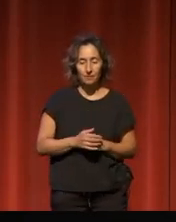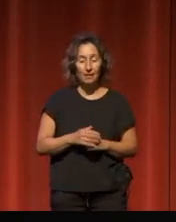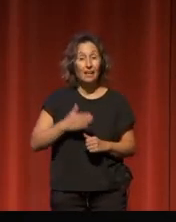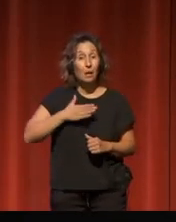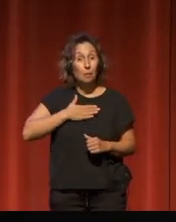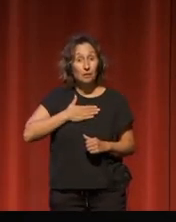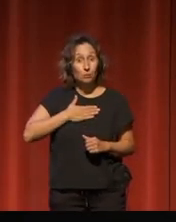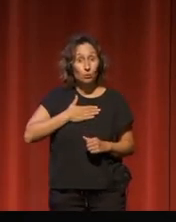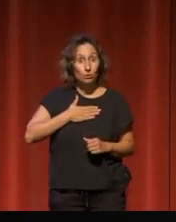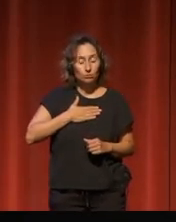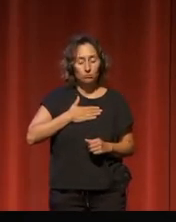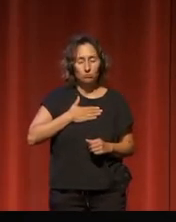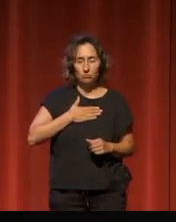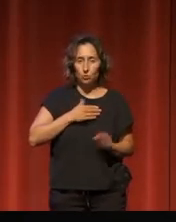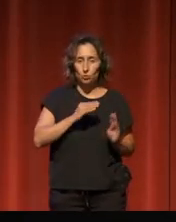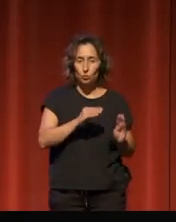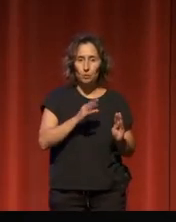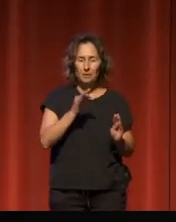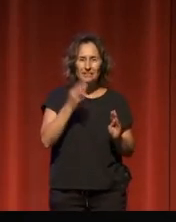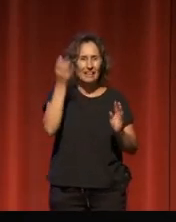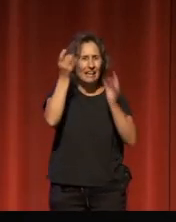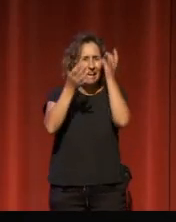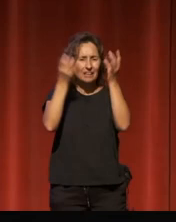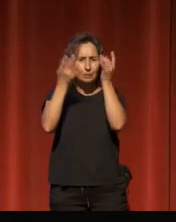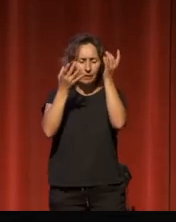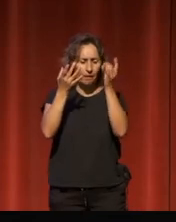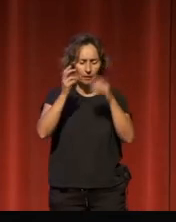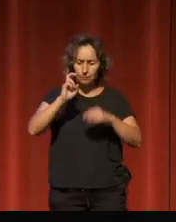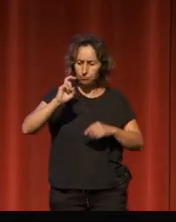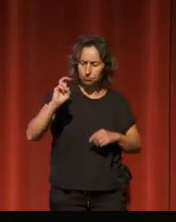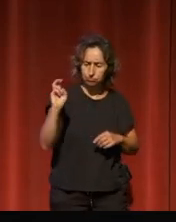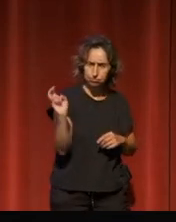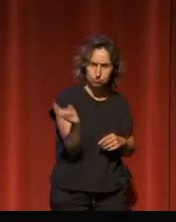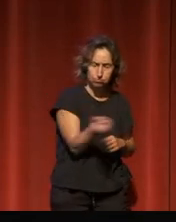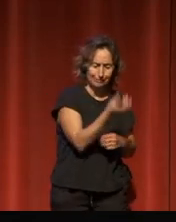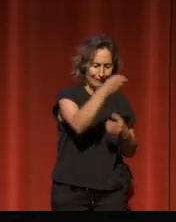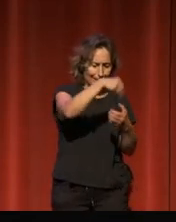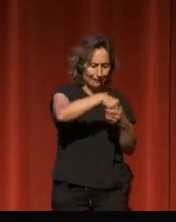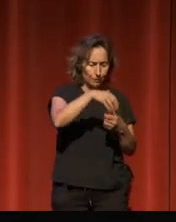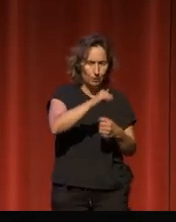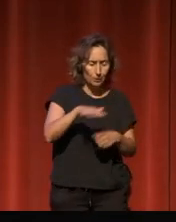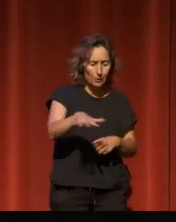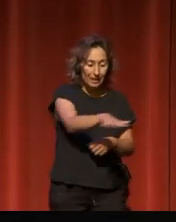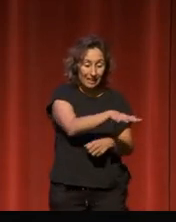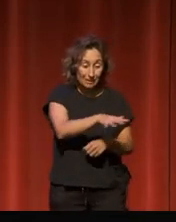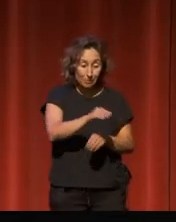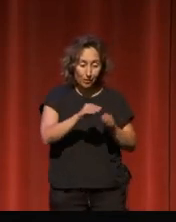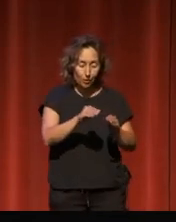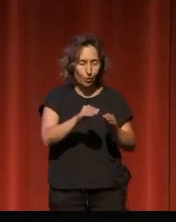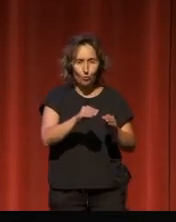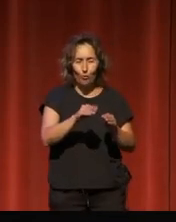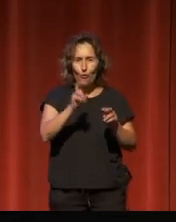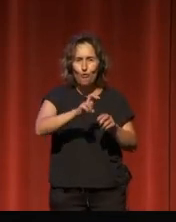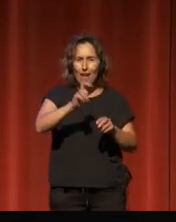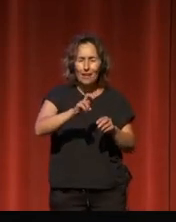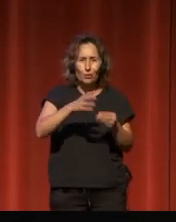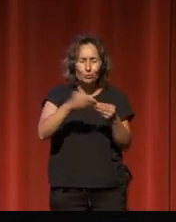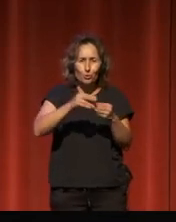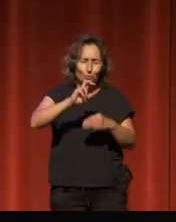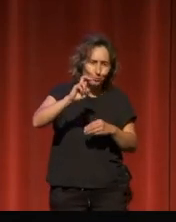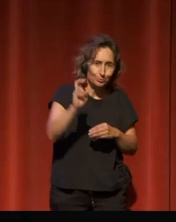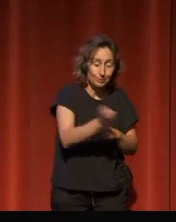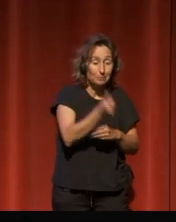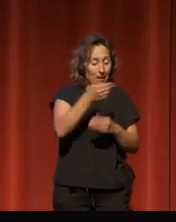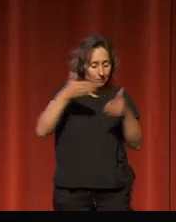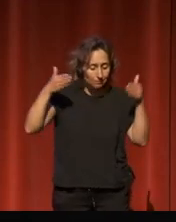y a las cada vez más variadas actividades que concitan y que hacen de ellas espacios muy Versátiles siempre enfocados